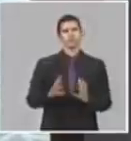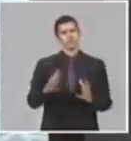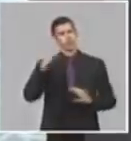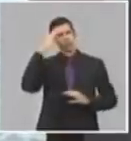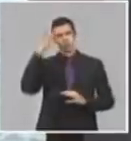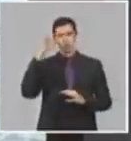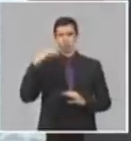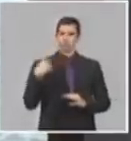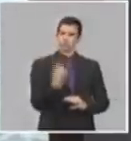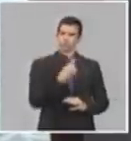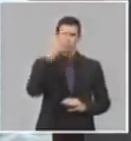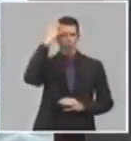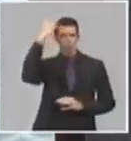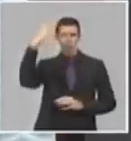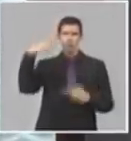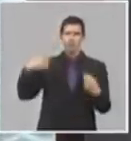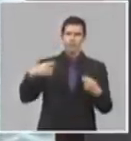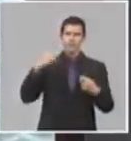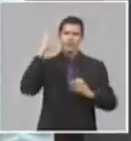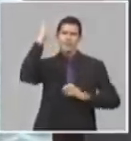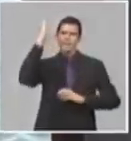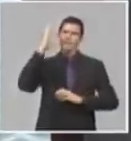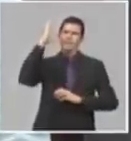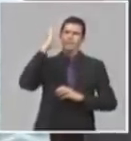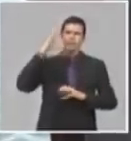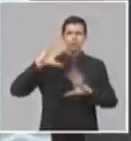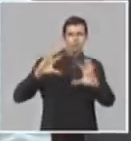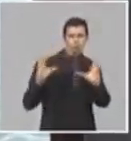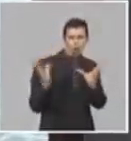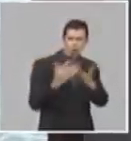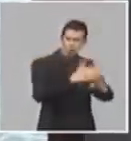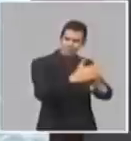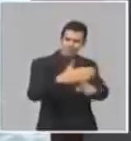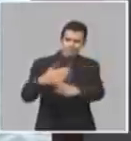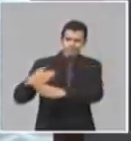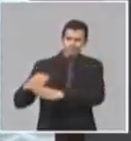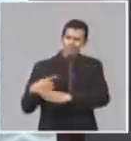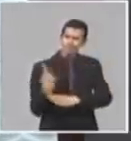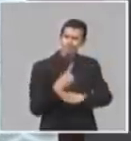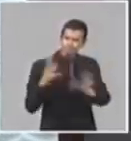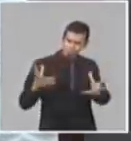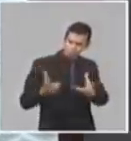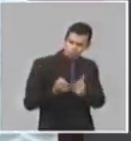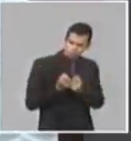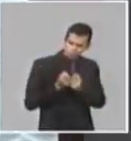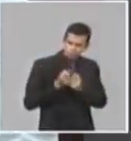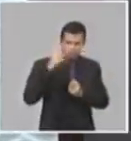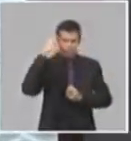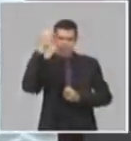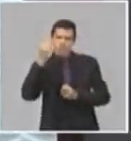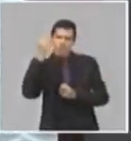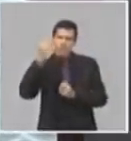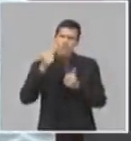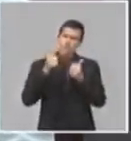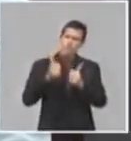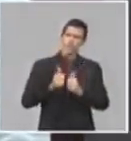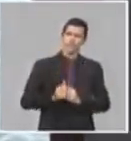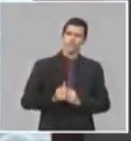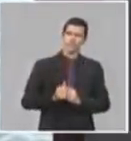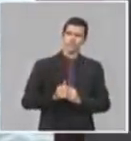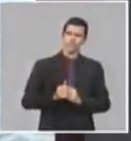atender, diferenciar la crítica honesta y la sugerencia valiosa del acto malicioso y la propuesta